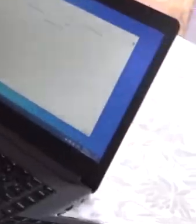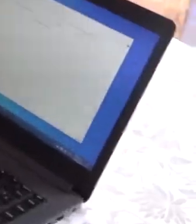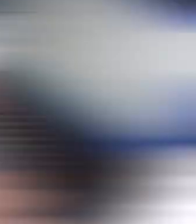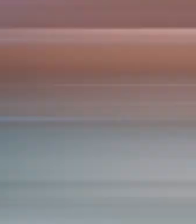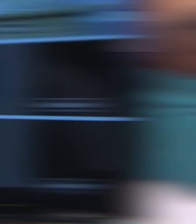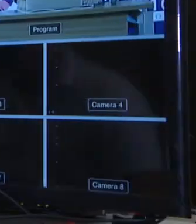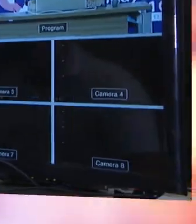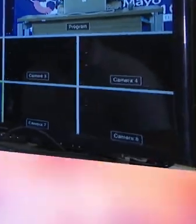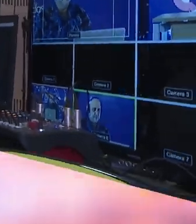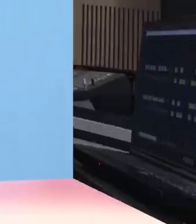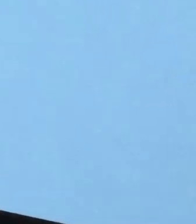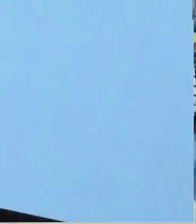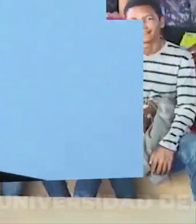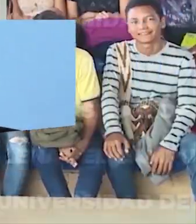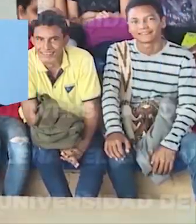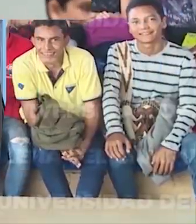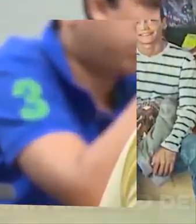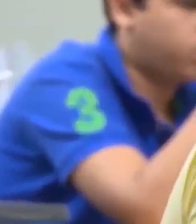Universidad del Magdalena.